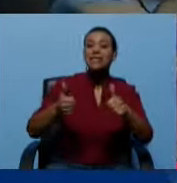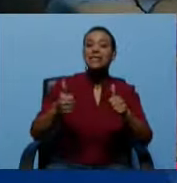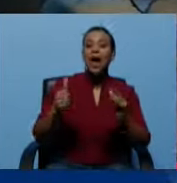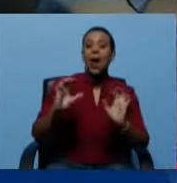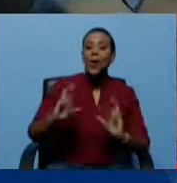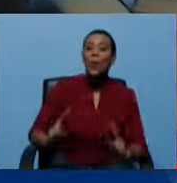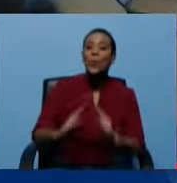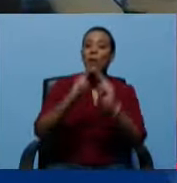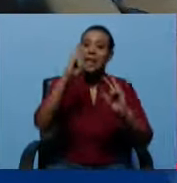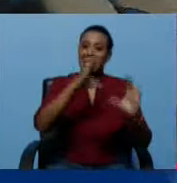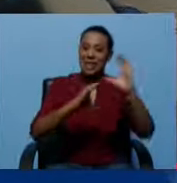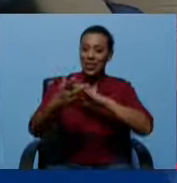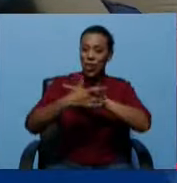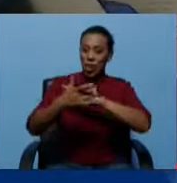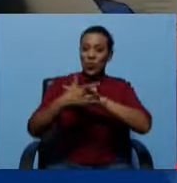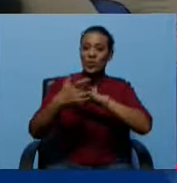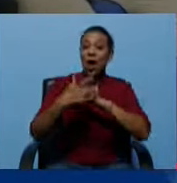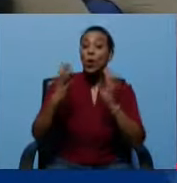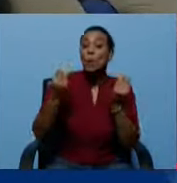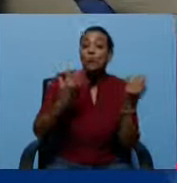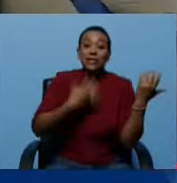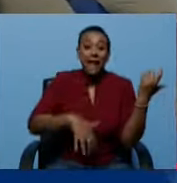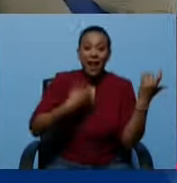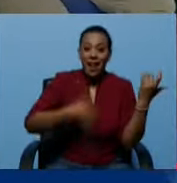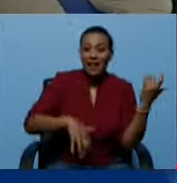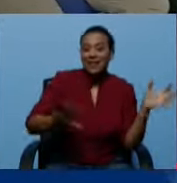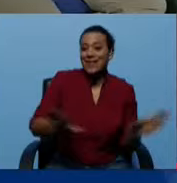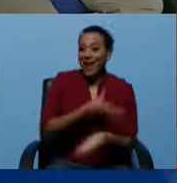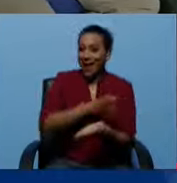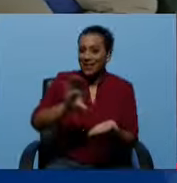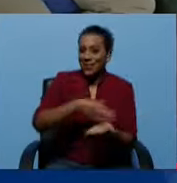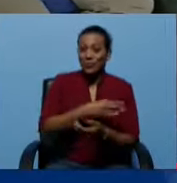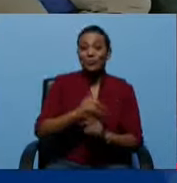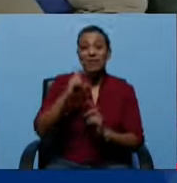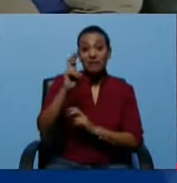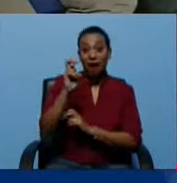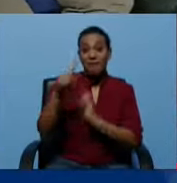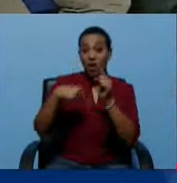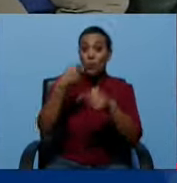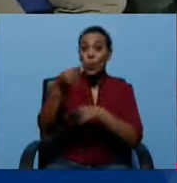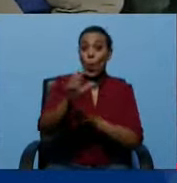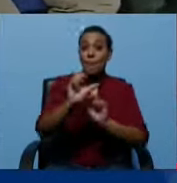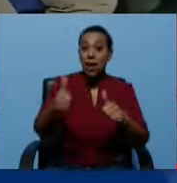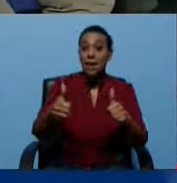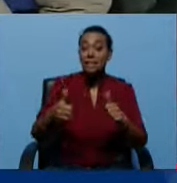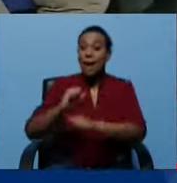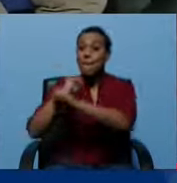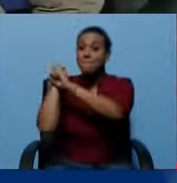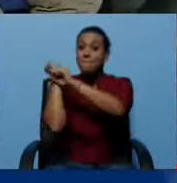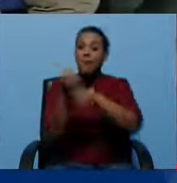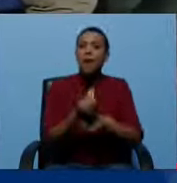¿Ah? Ya el viernes arranca la temporada. ¿Cuántos caraquistas hay aquí?